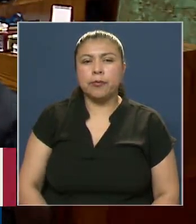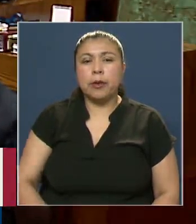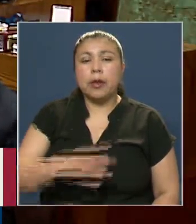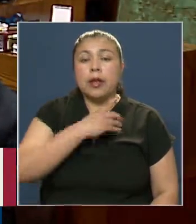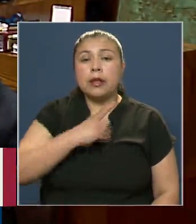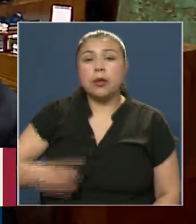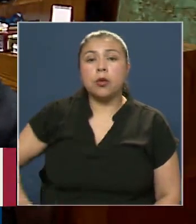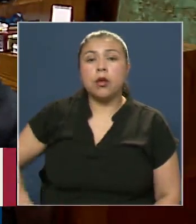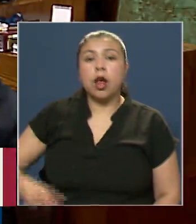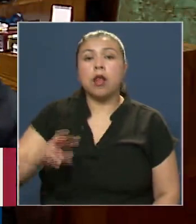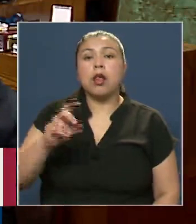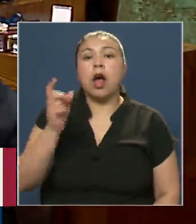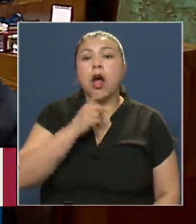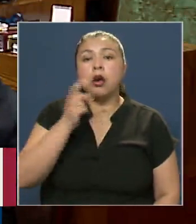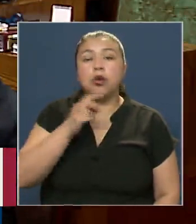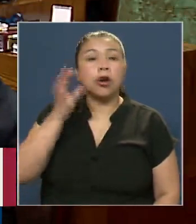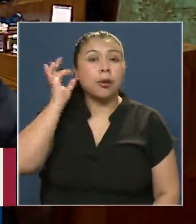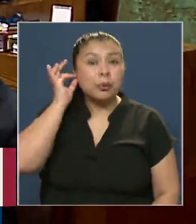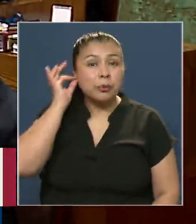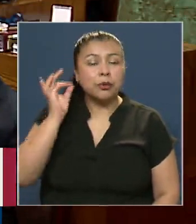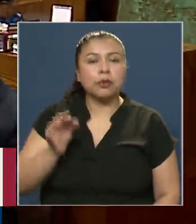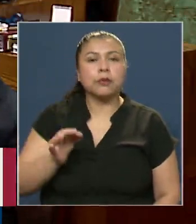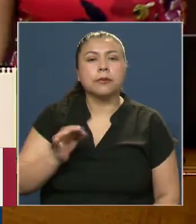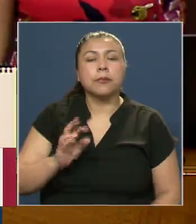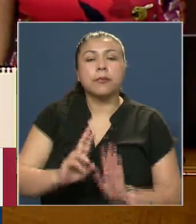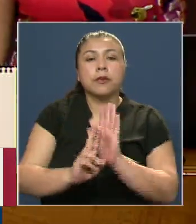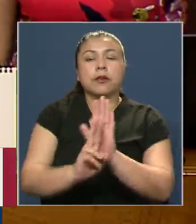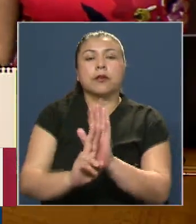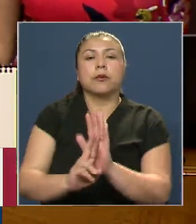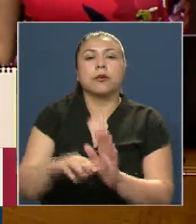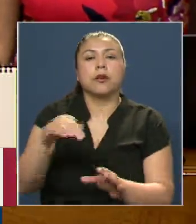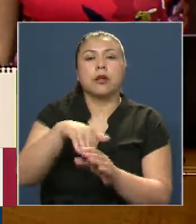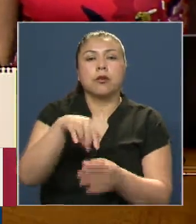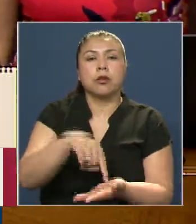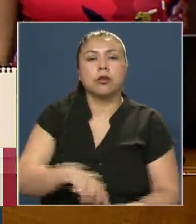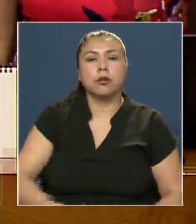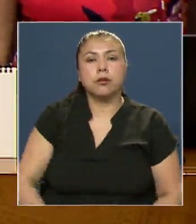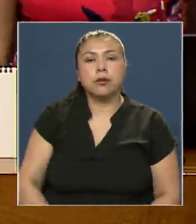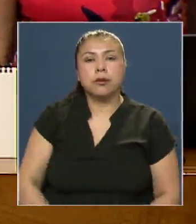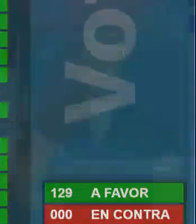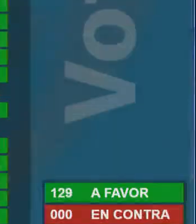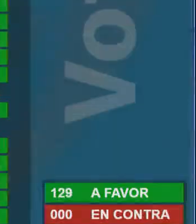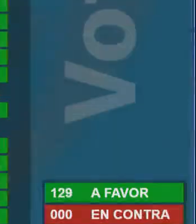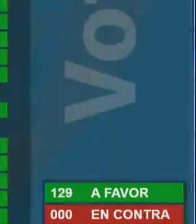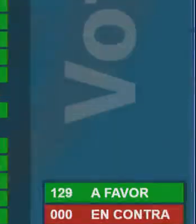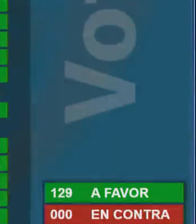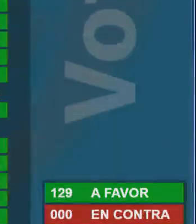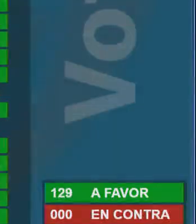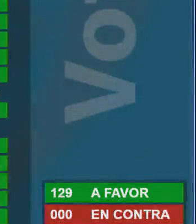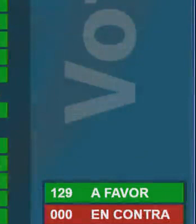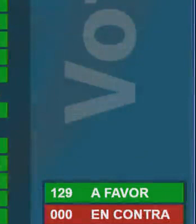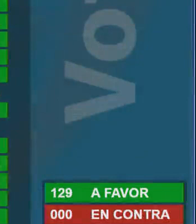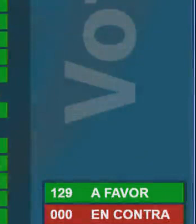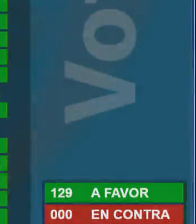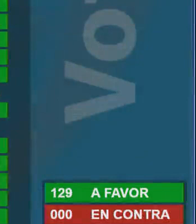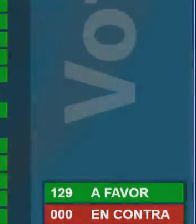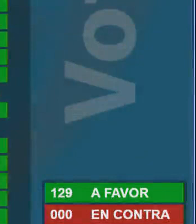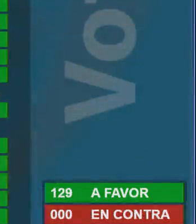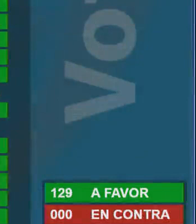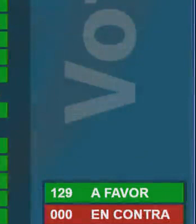Diputada Roja, doña Camila. Resultados de la votación. Por la afirmativa, 129